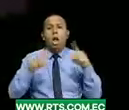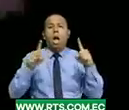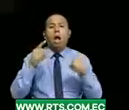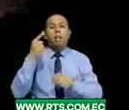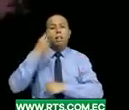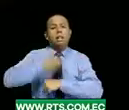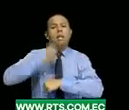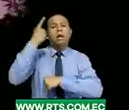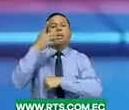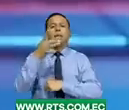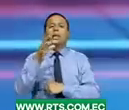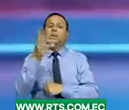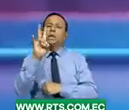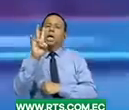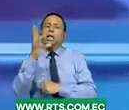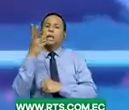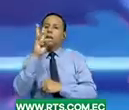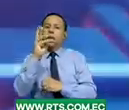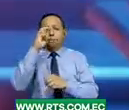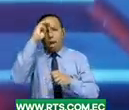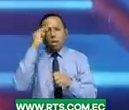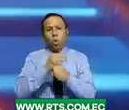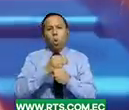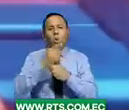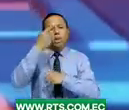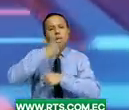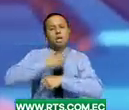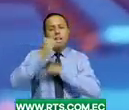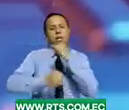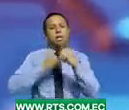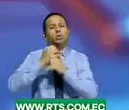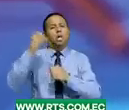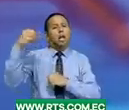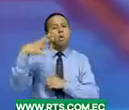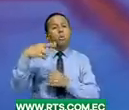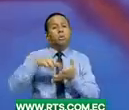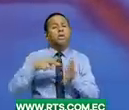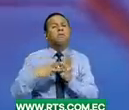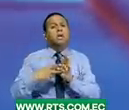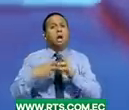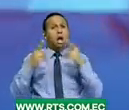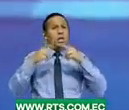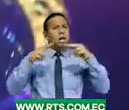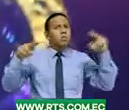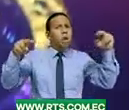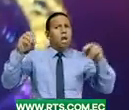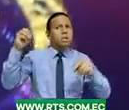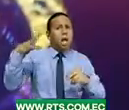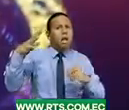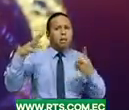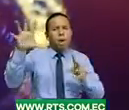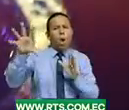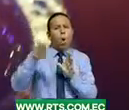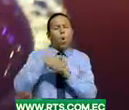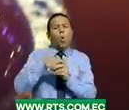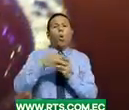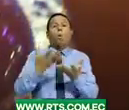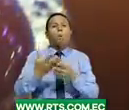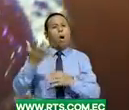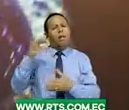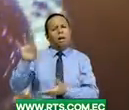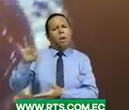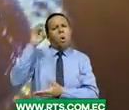Luz. Su objetivo es resaltar el papel de la luz en la ciencia, más allá de la luz que podemos ver. Y se escogió esta fecha porque un